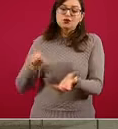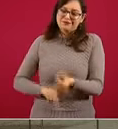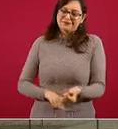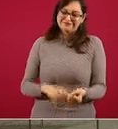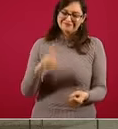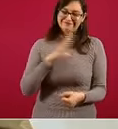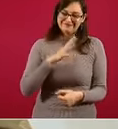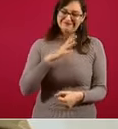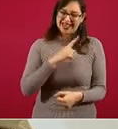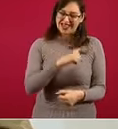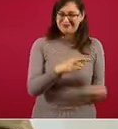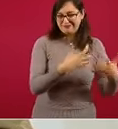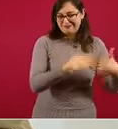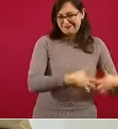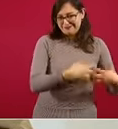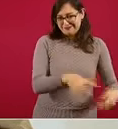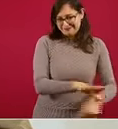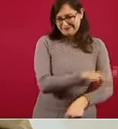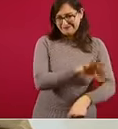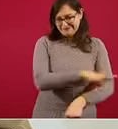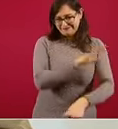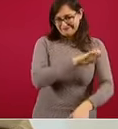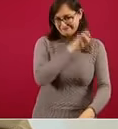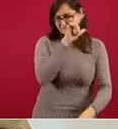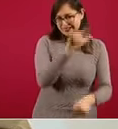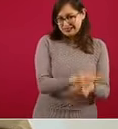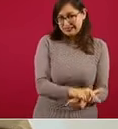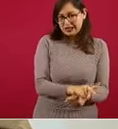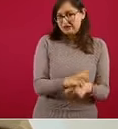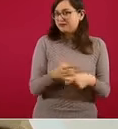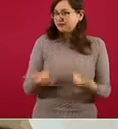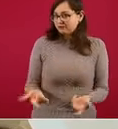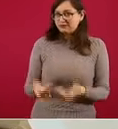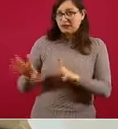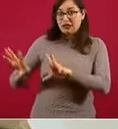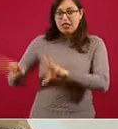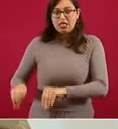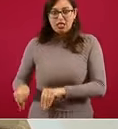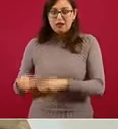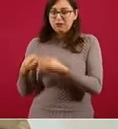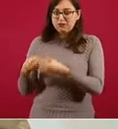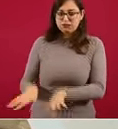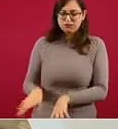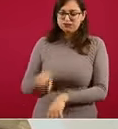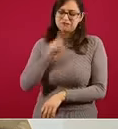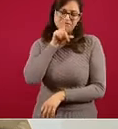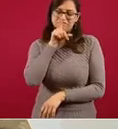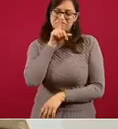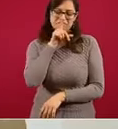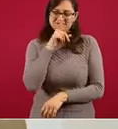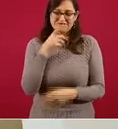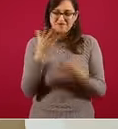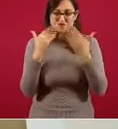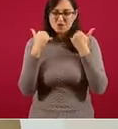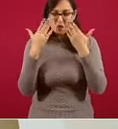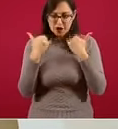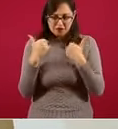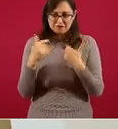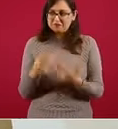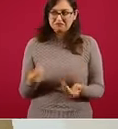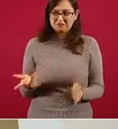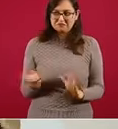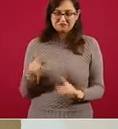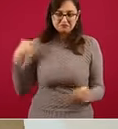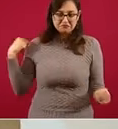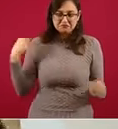planta, y al reporte de hoy no me he enterado de ningún problema específico que haya sucedido en alguna unidad hospitalaria, ni tampoco en